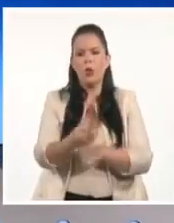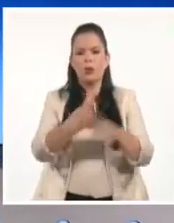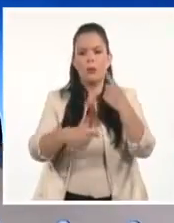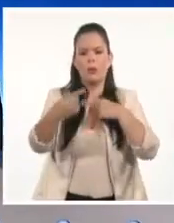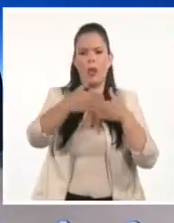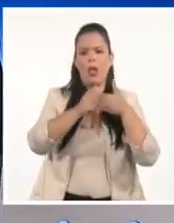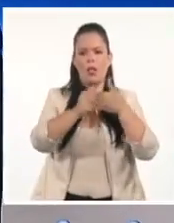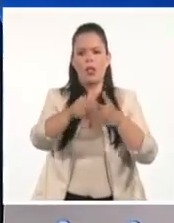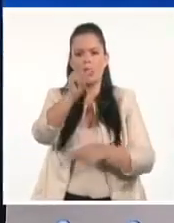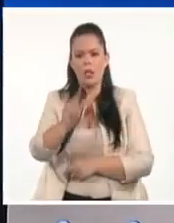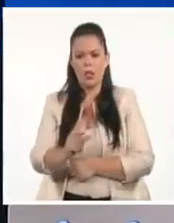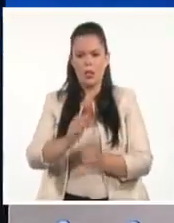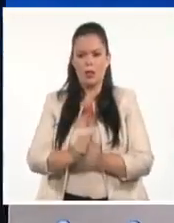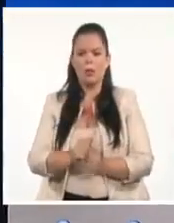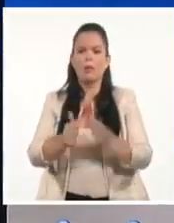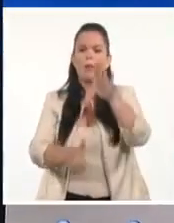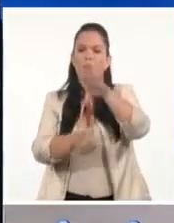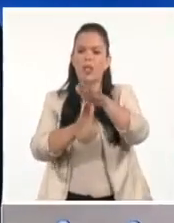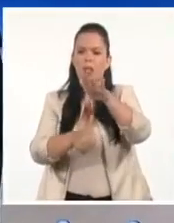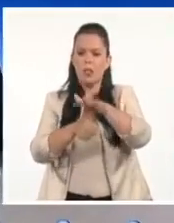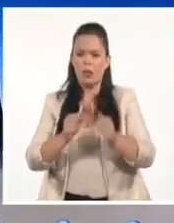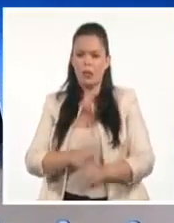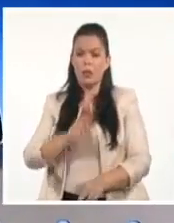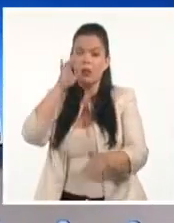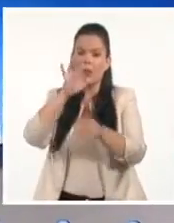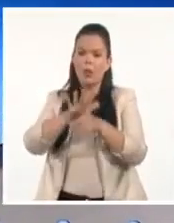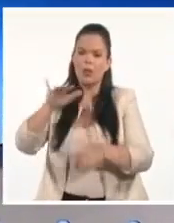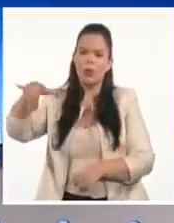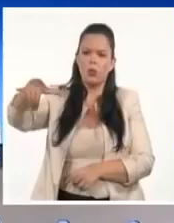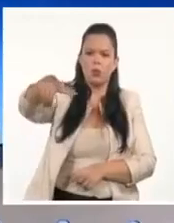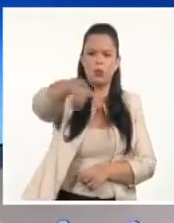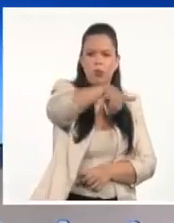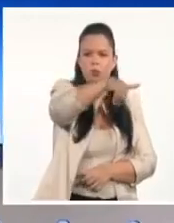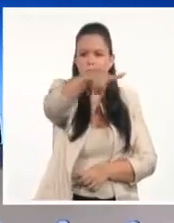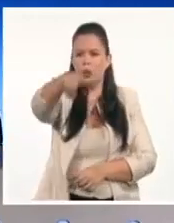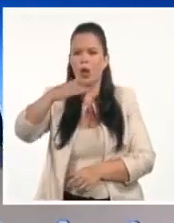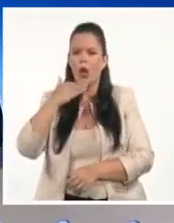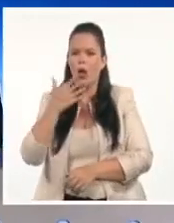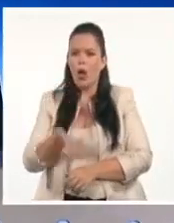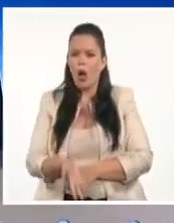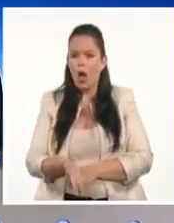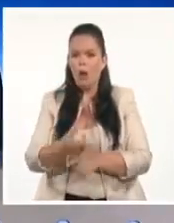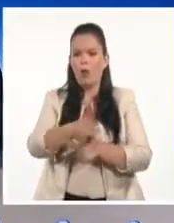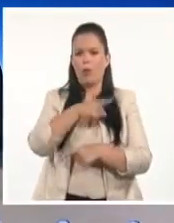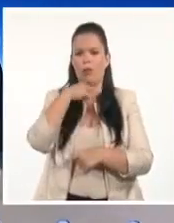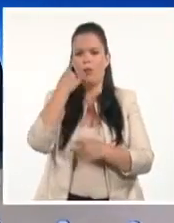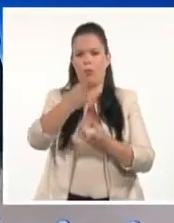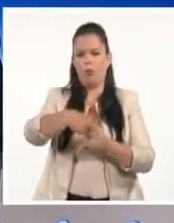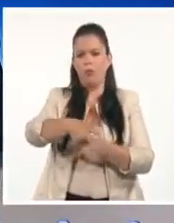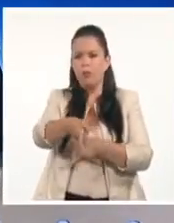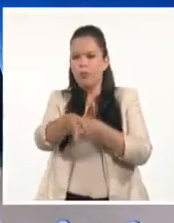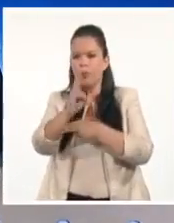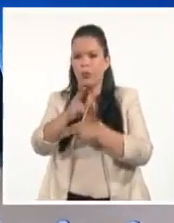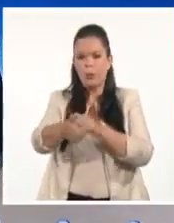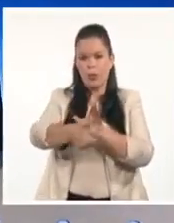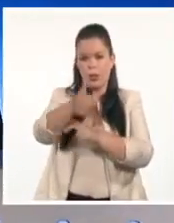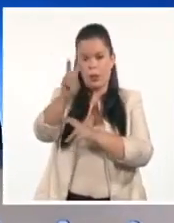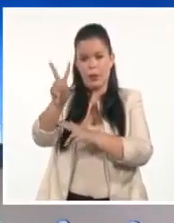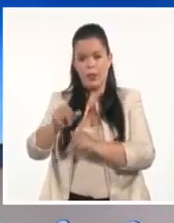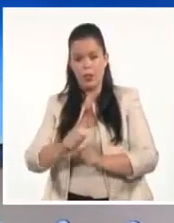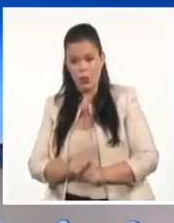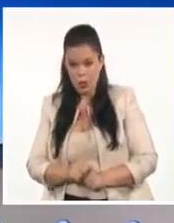drones para acabar con explosivos con la vida de Maduro, más descontento y el robo de todo el dinero del Estado venezolano en los bancos del